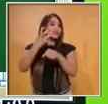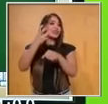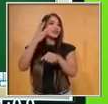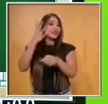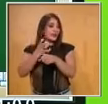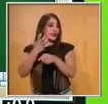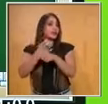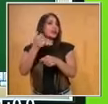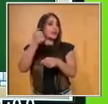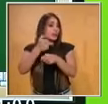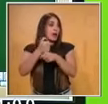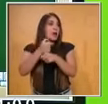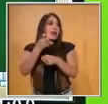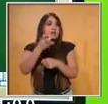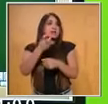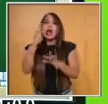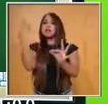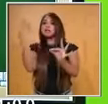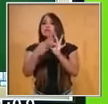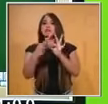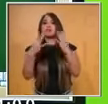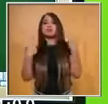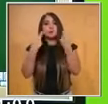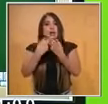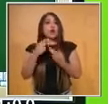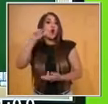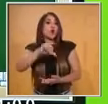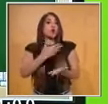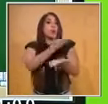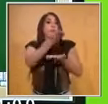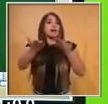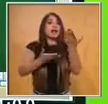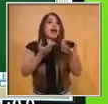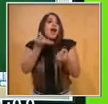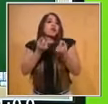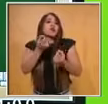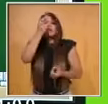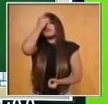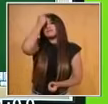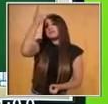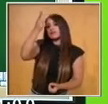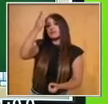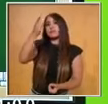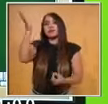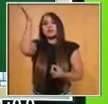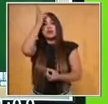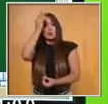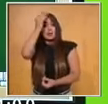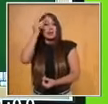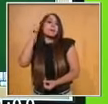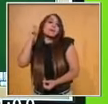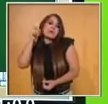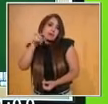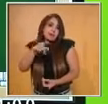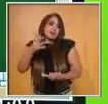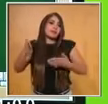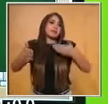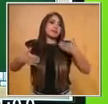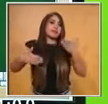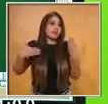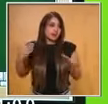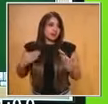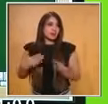listos los maestros que hoy nos van a compartir algunas adivinanzas. Vamos a aprender, pero también nos vamos a divertir. Vamos con ellos.